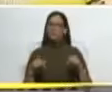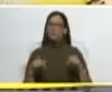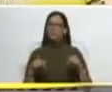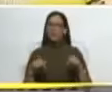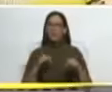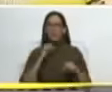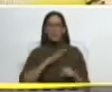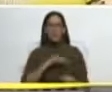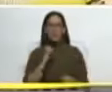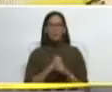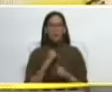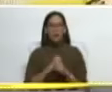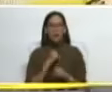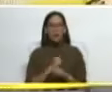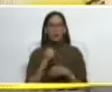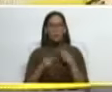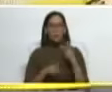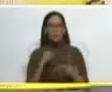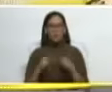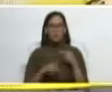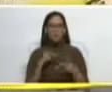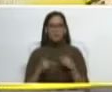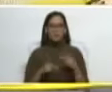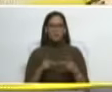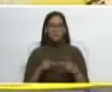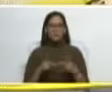estamos trabajando y produciendo.